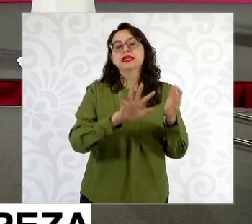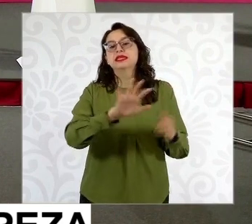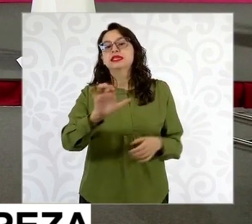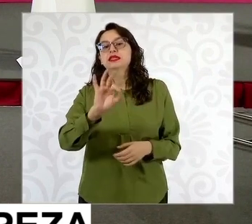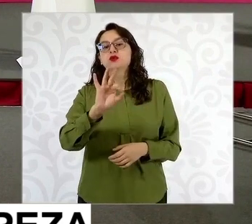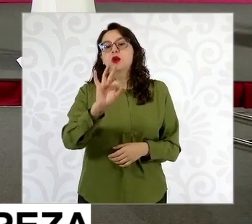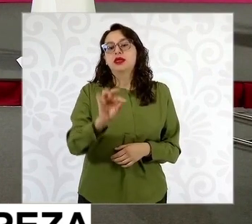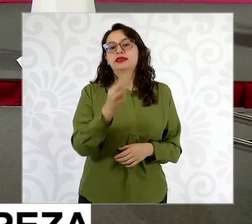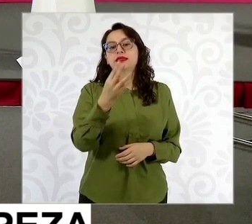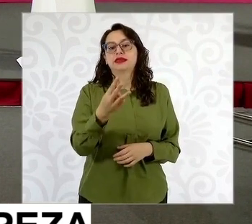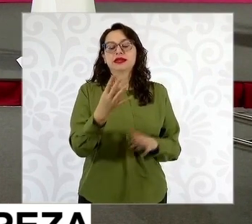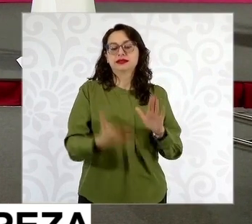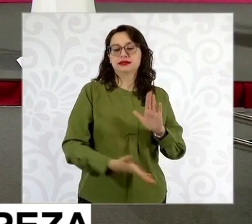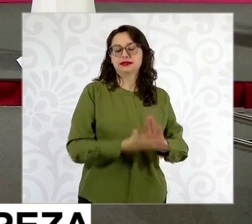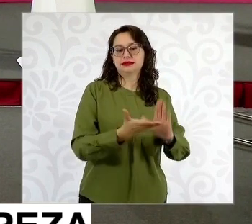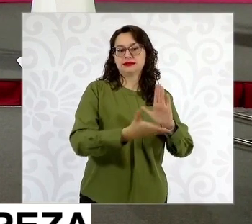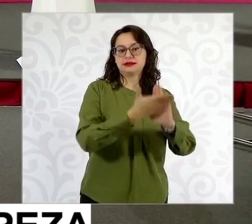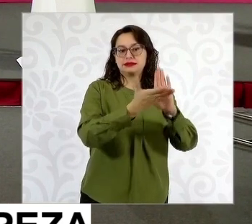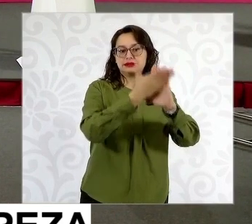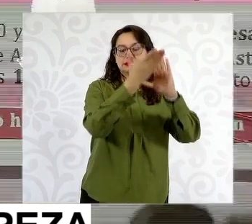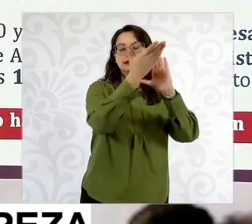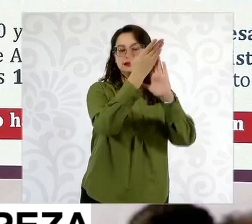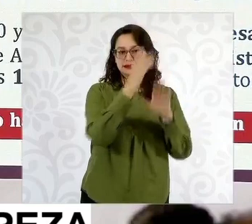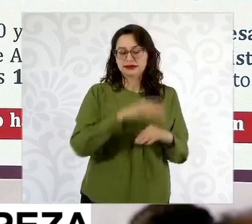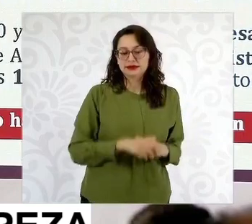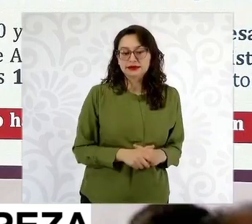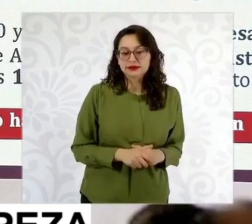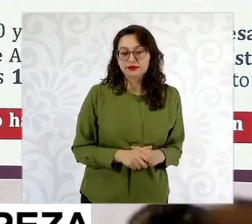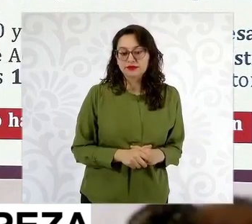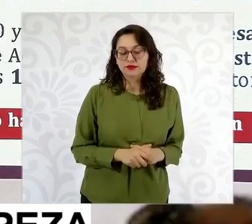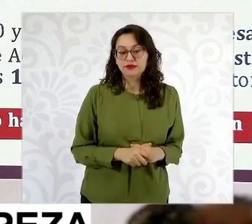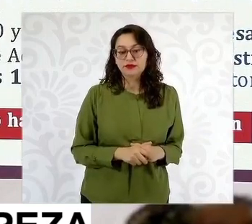viviendas, de las cuales